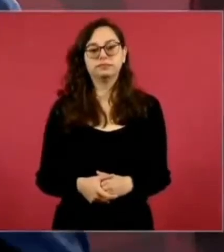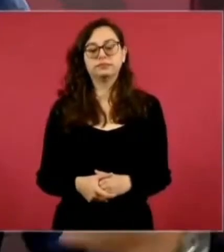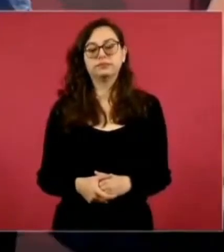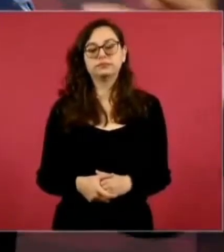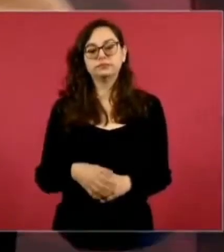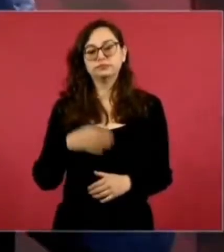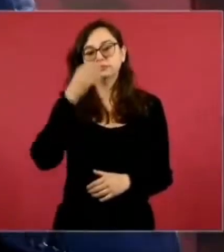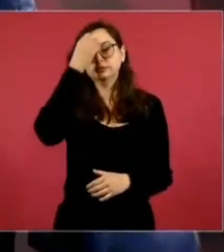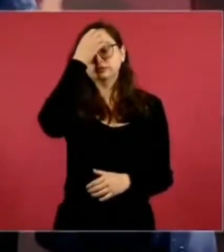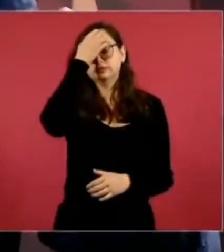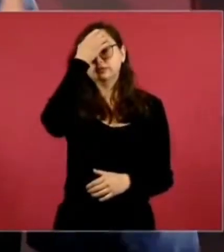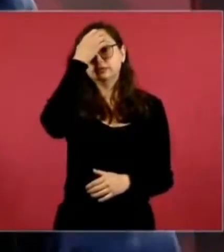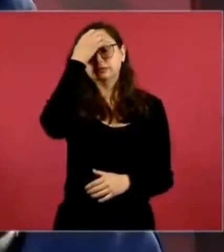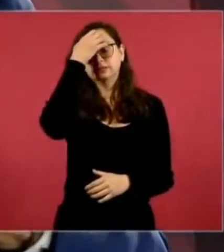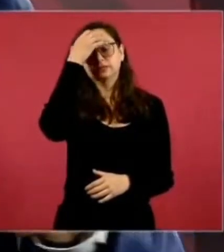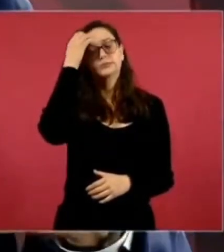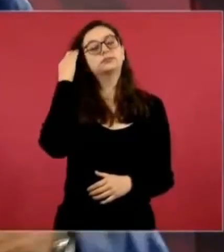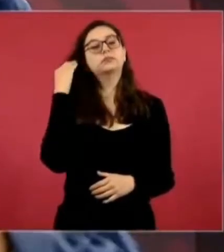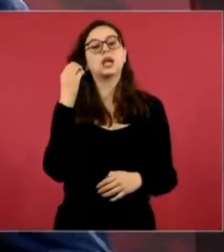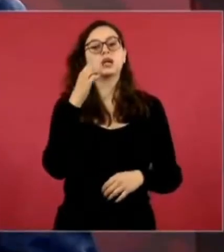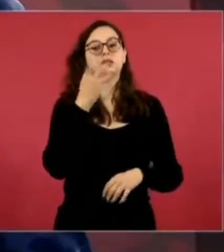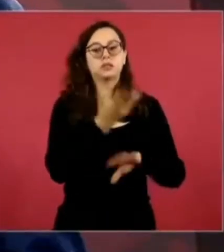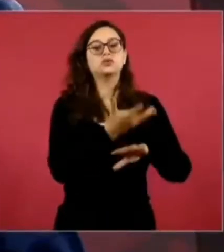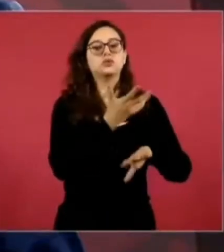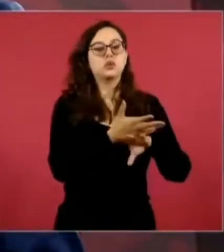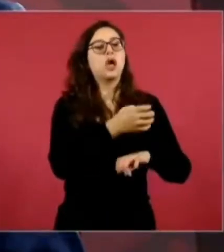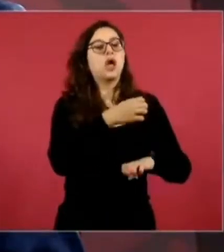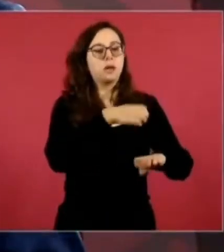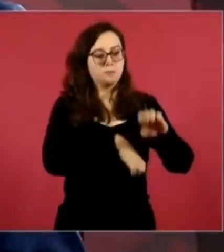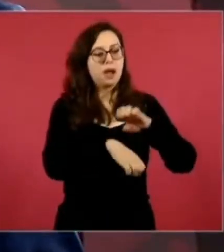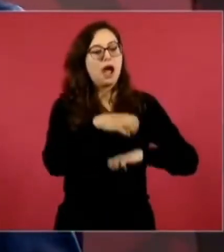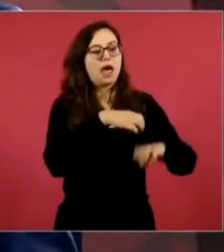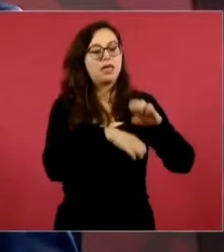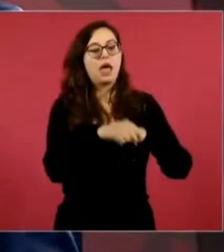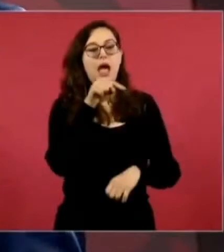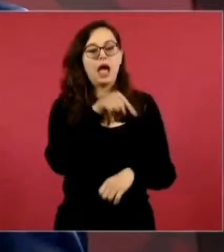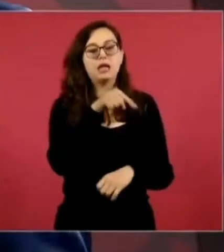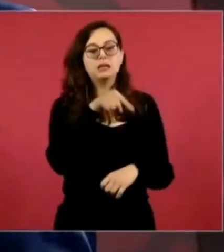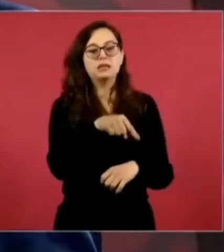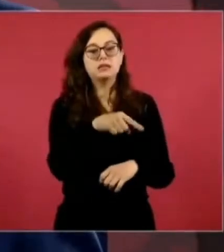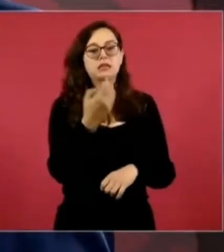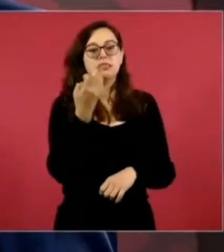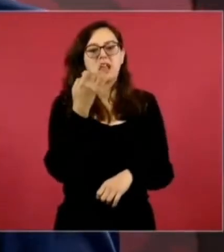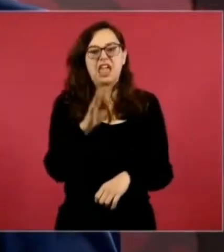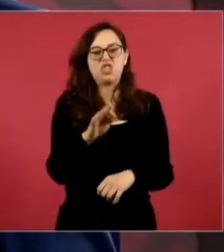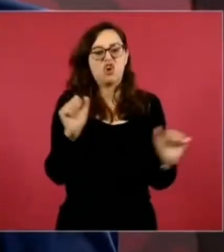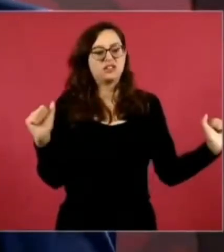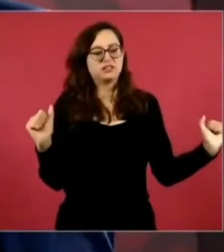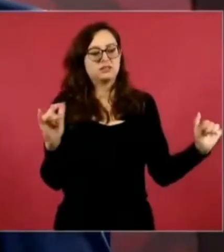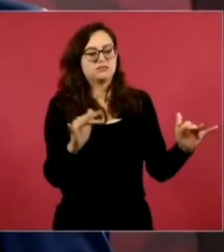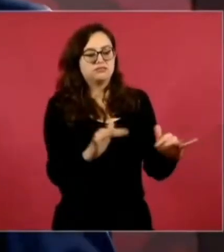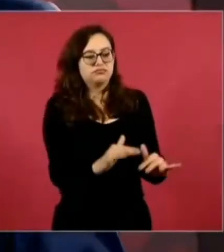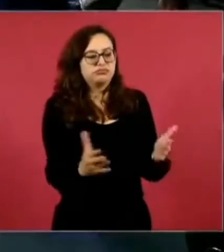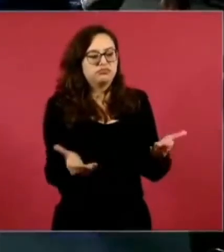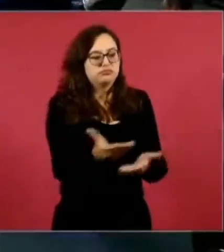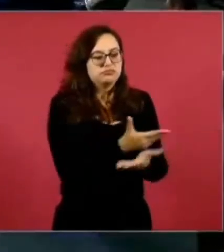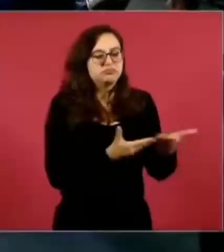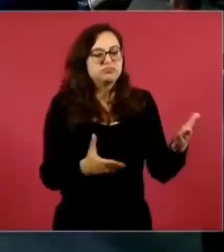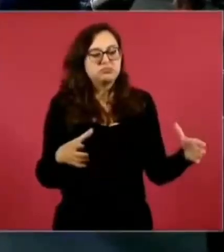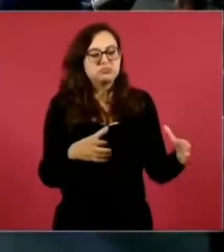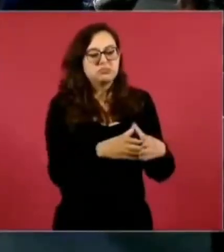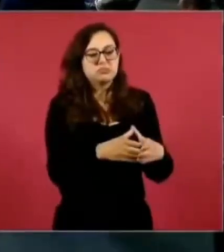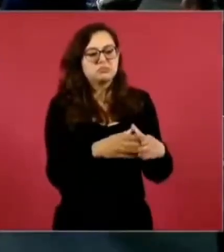Allá en la embajada de Estados Unidos. Ahí se reunieron todos los traidores, una pandilla de